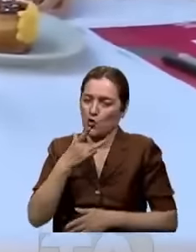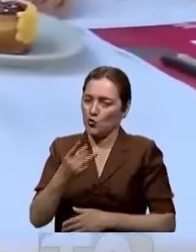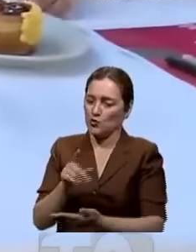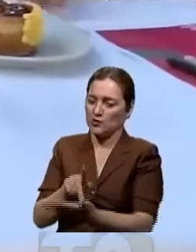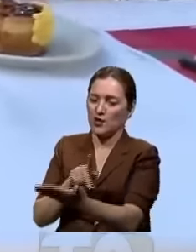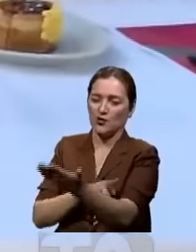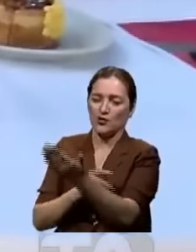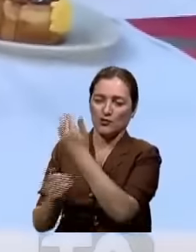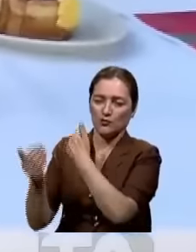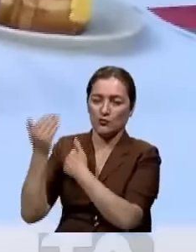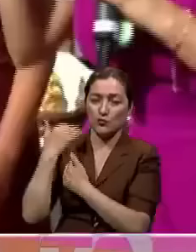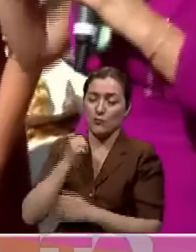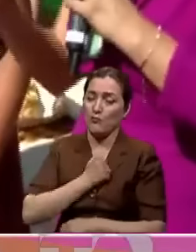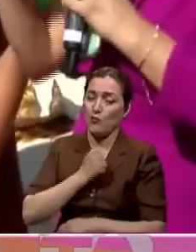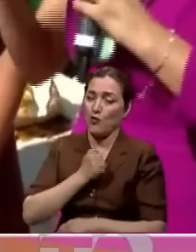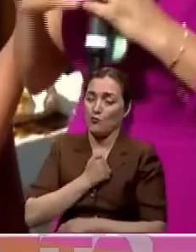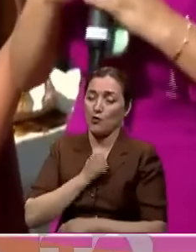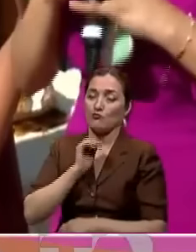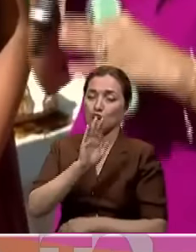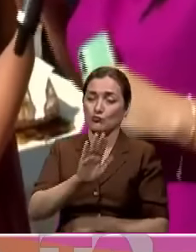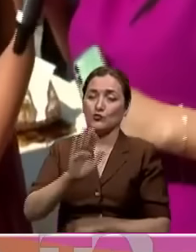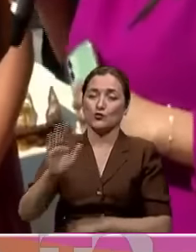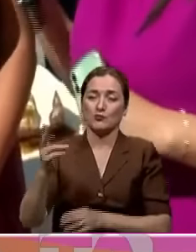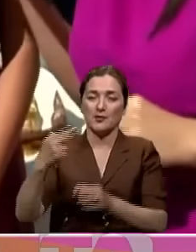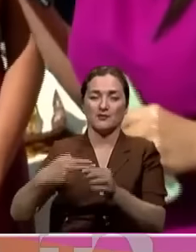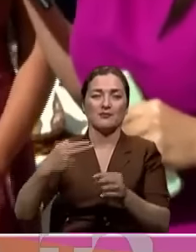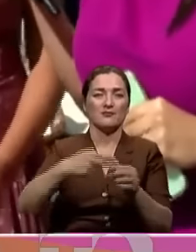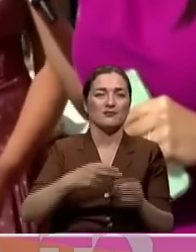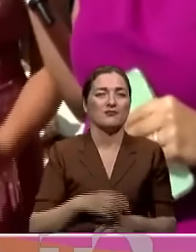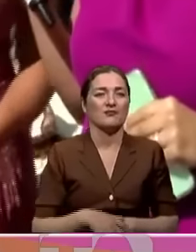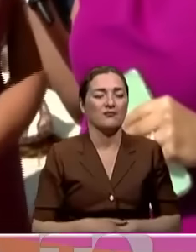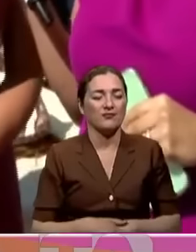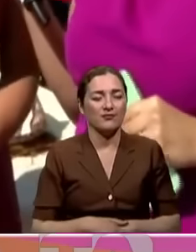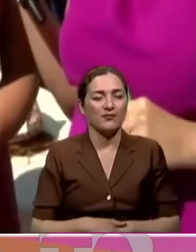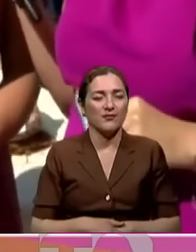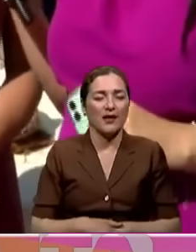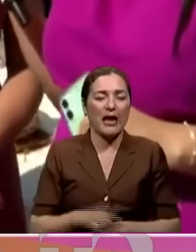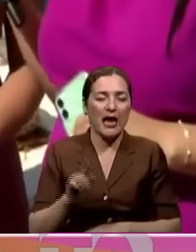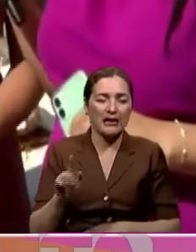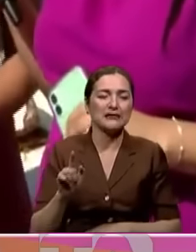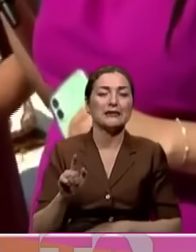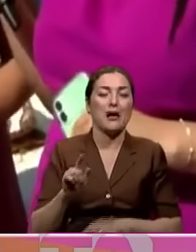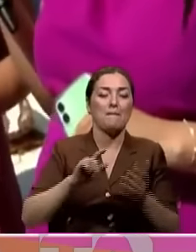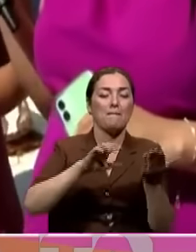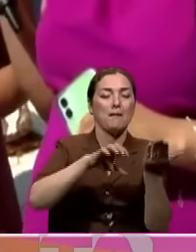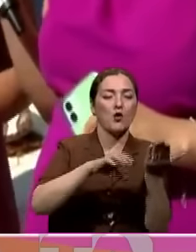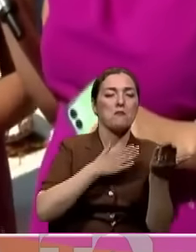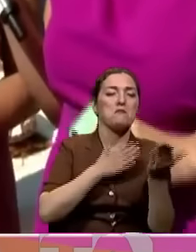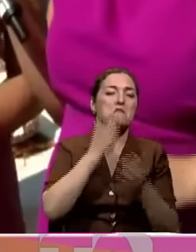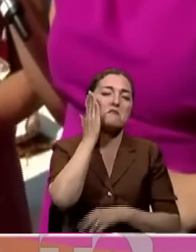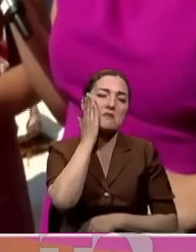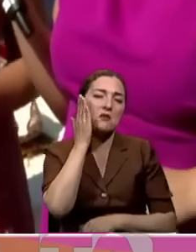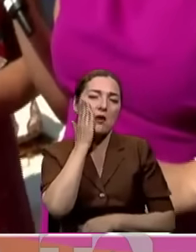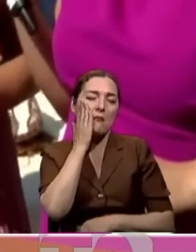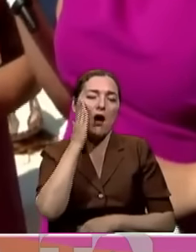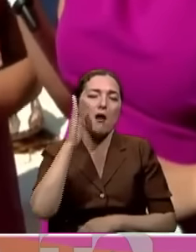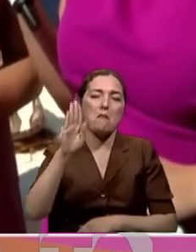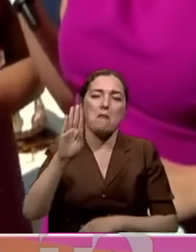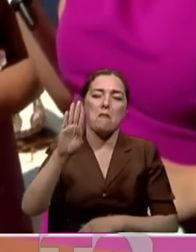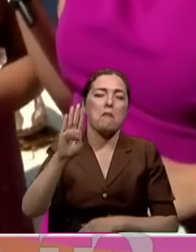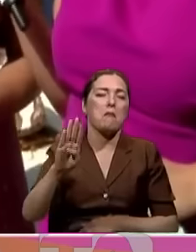las historias que ustedes cuentan en cada una de sus participantes. Sí, mira, te cuento, en la parroquia de donde es mi mamá y Blanquita tenían